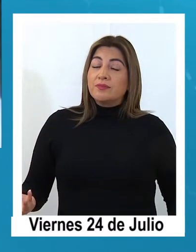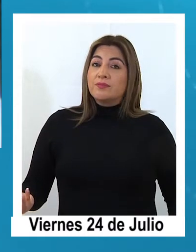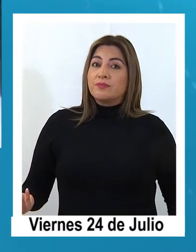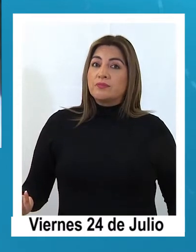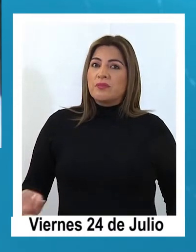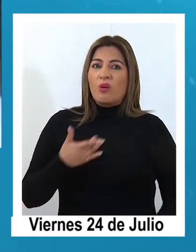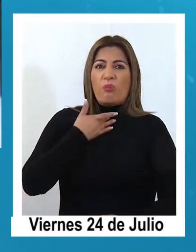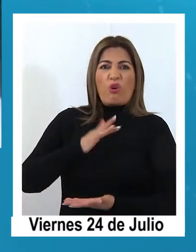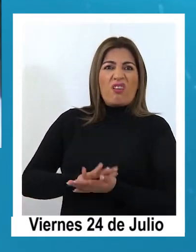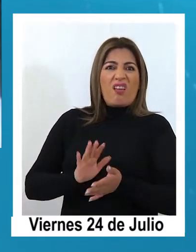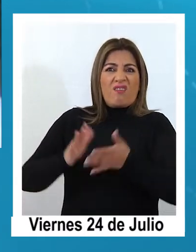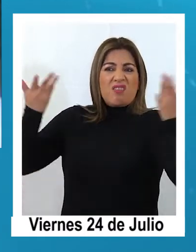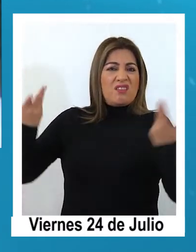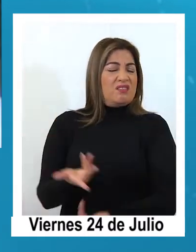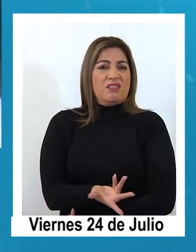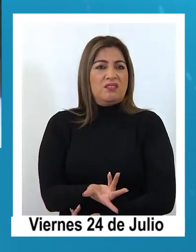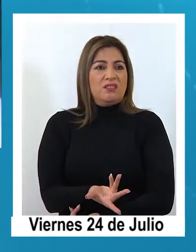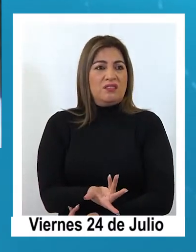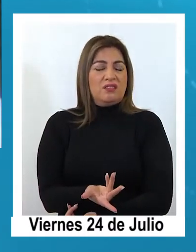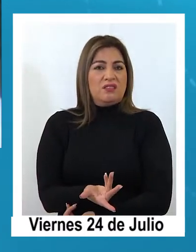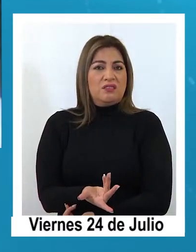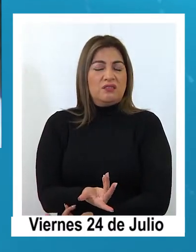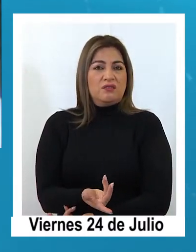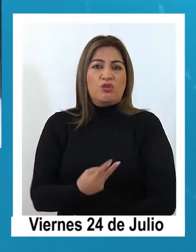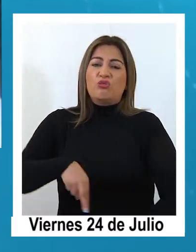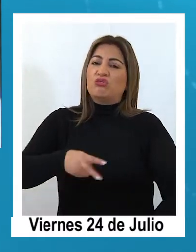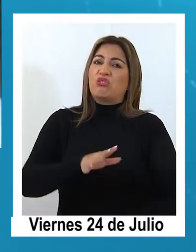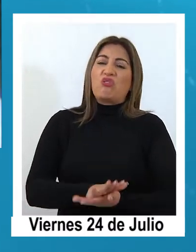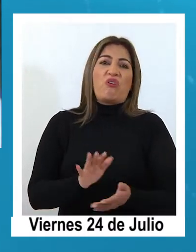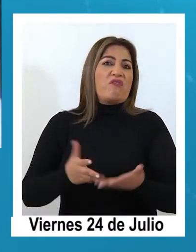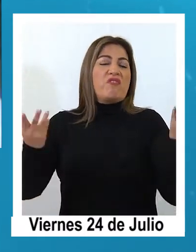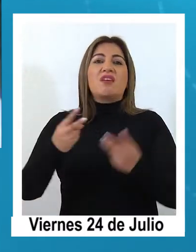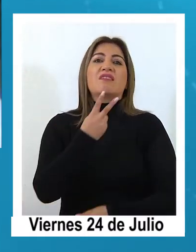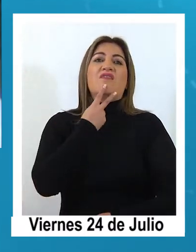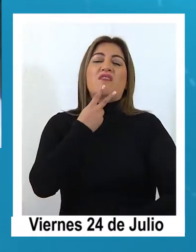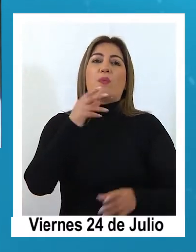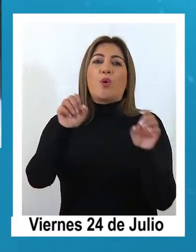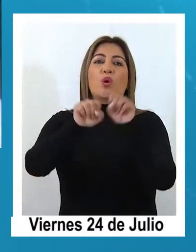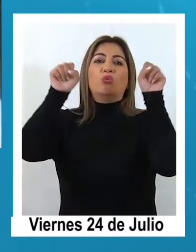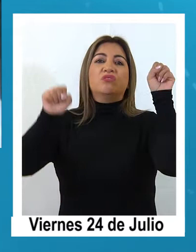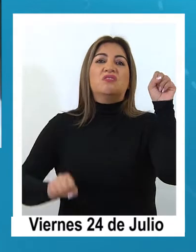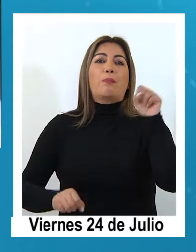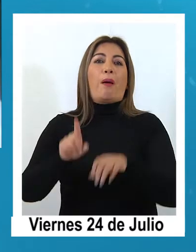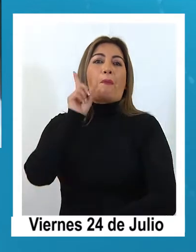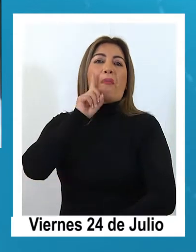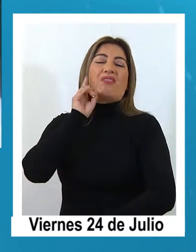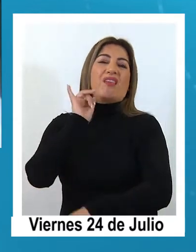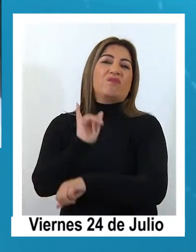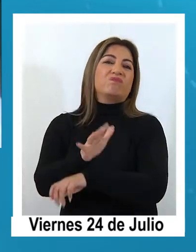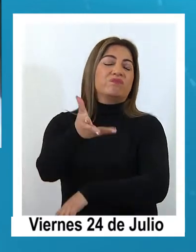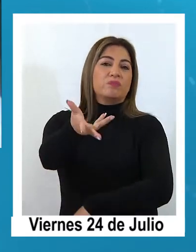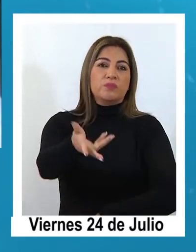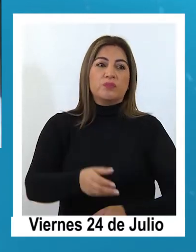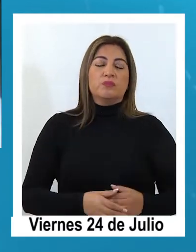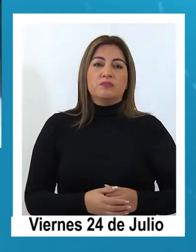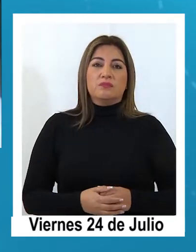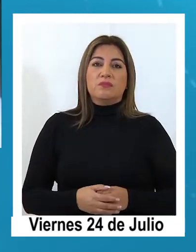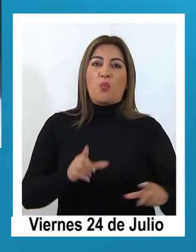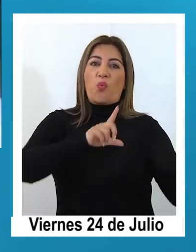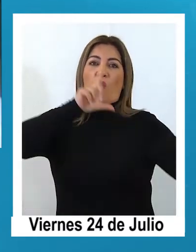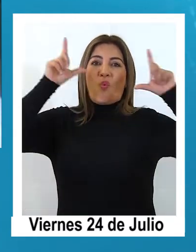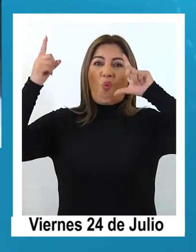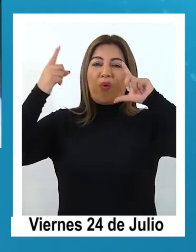pero ¿por qué hace fiesta? Yo entiendo por qué hacemos fiesta. Hacemos fiesta porque vivimos en un sistema muy mentiroso, muy de